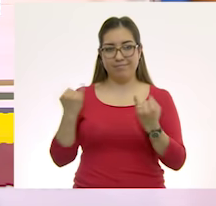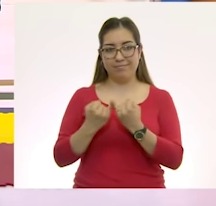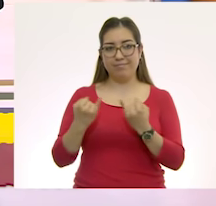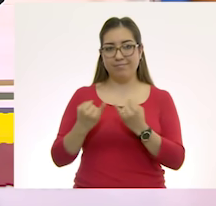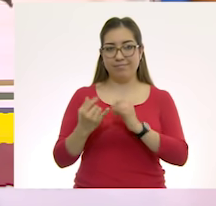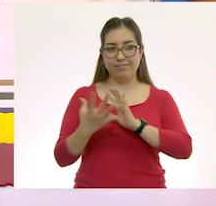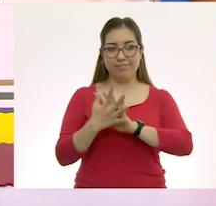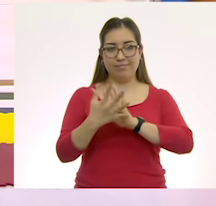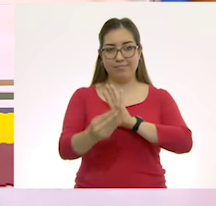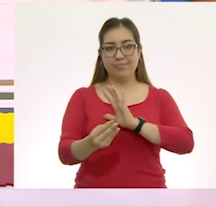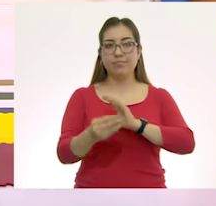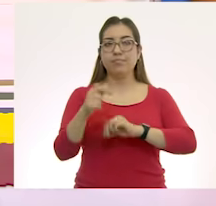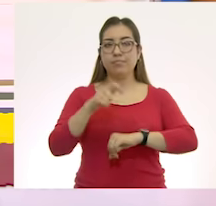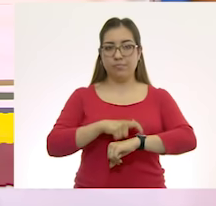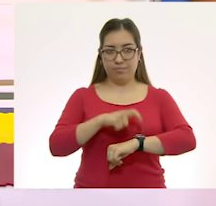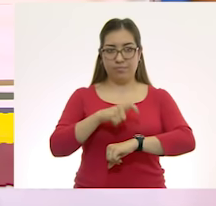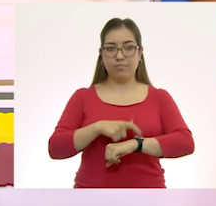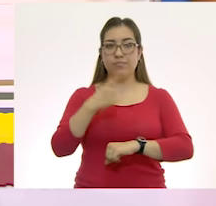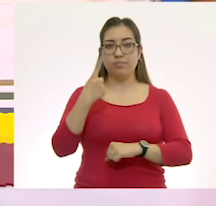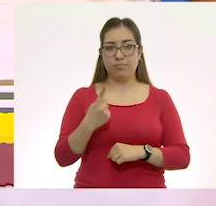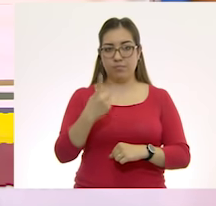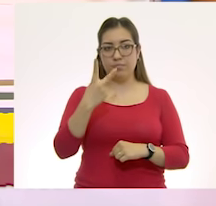1, 2, 3, 4. Y luego hacia el otro lado.